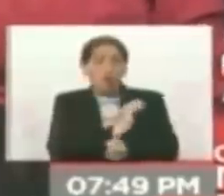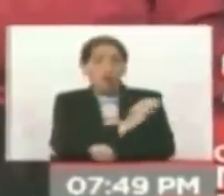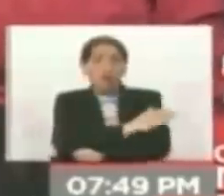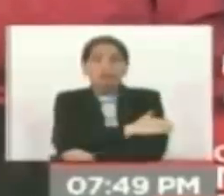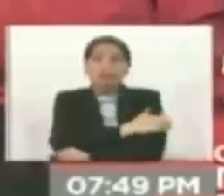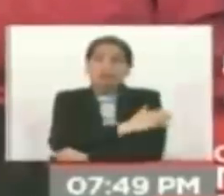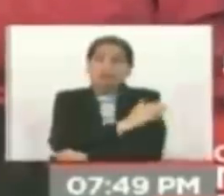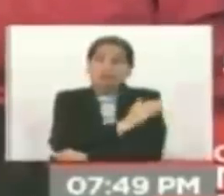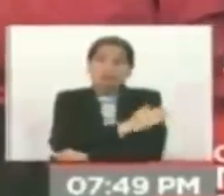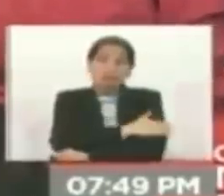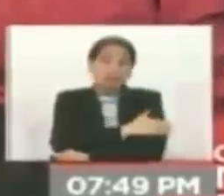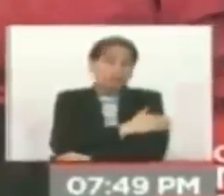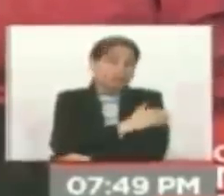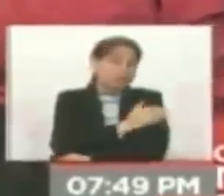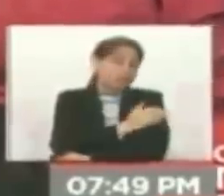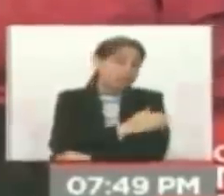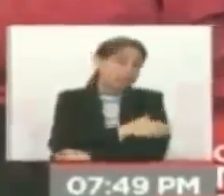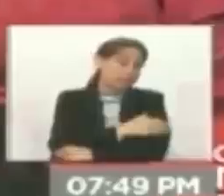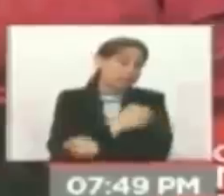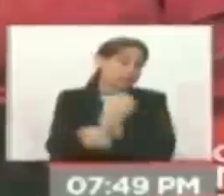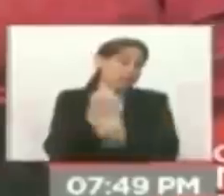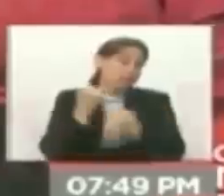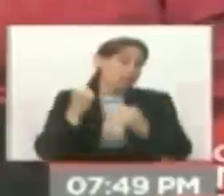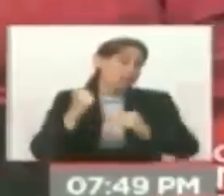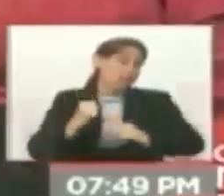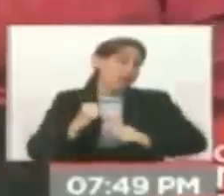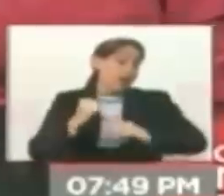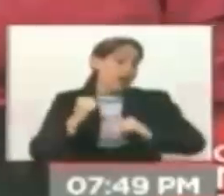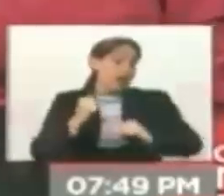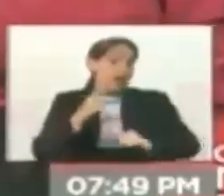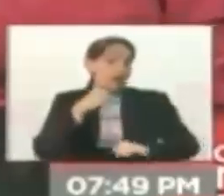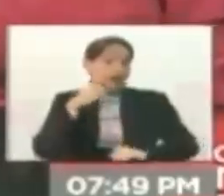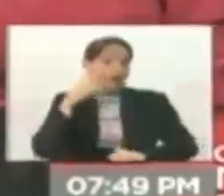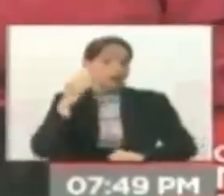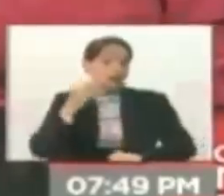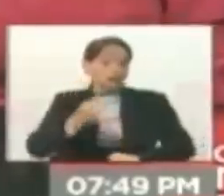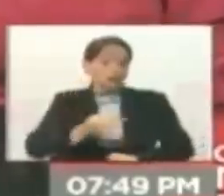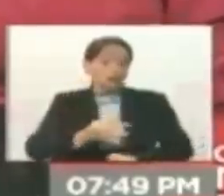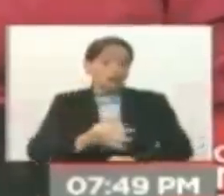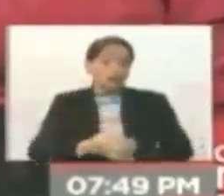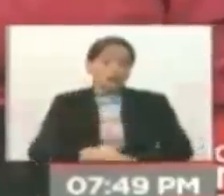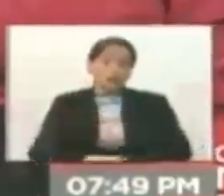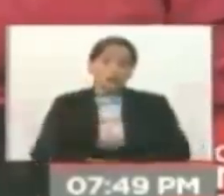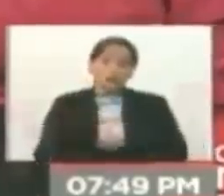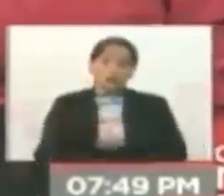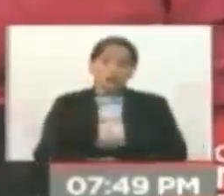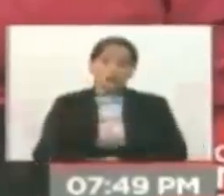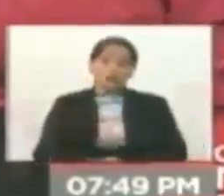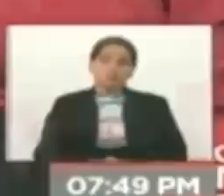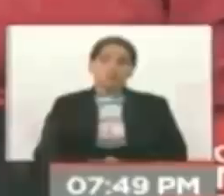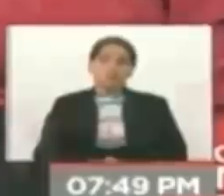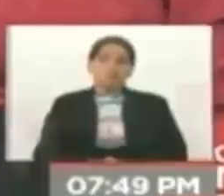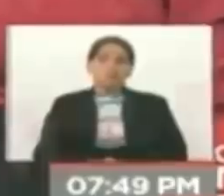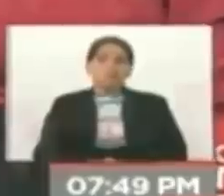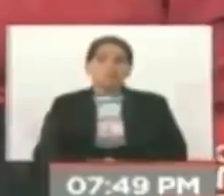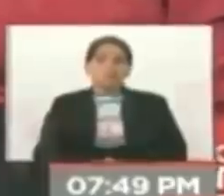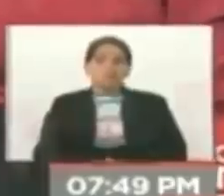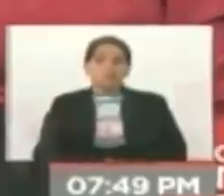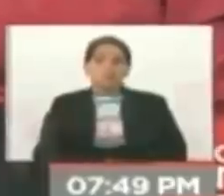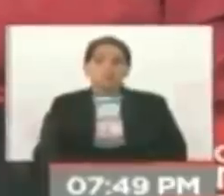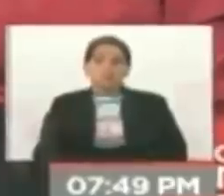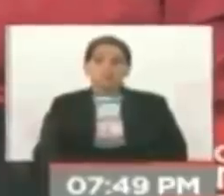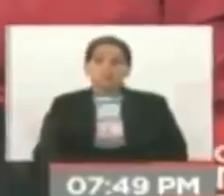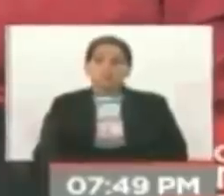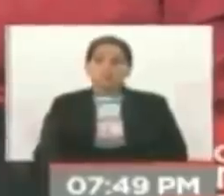nosotros no necesitamos de Argentina ni de su canciller, ellos verán de qué lado se acomodan, si de los pueblos o de los arrastrados del